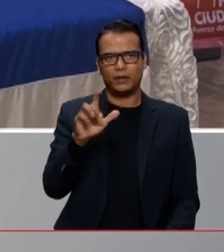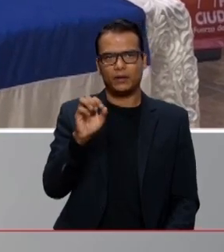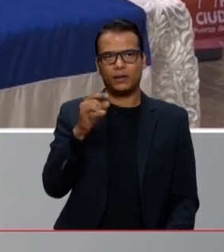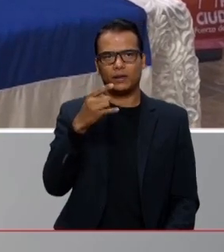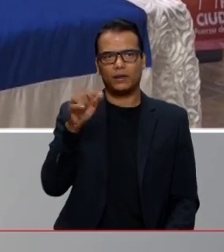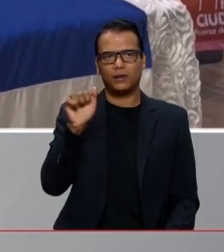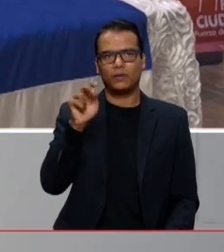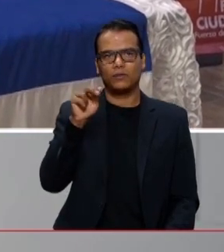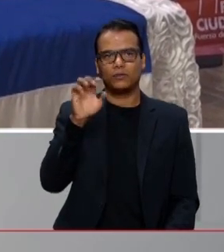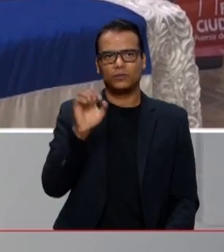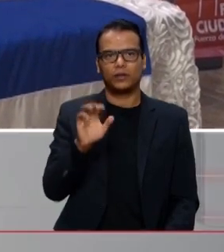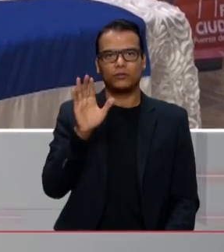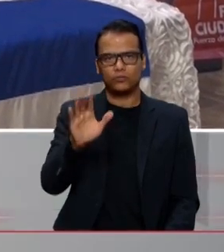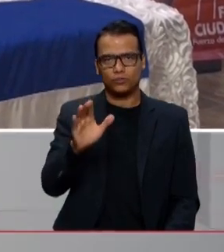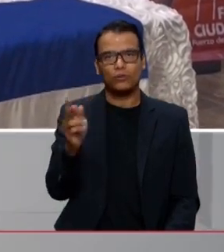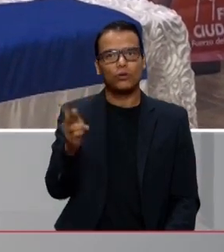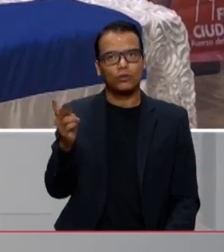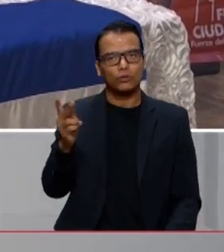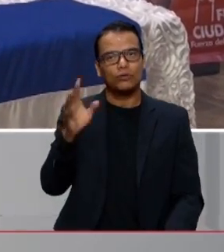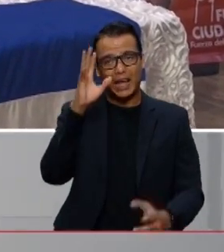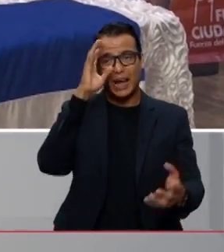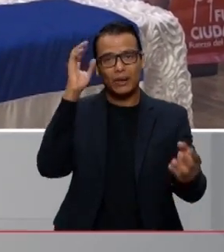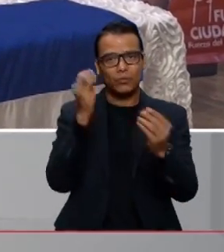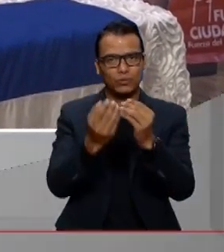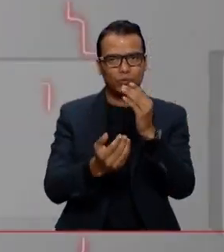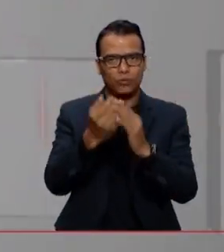juventud a procesos educativos y de emprendimiento.